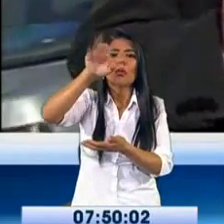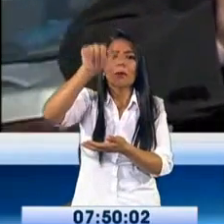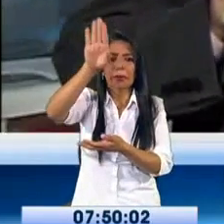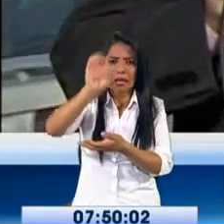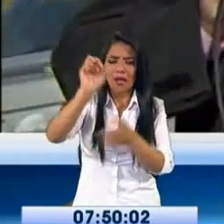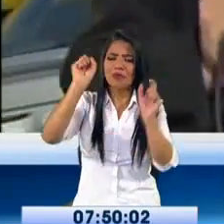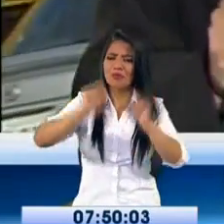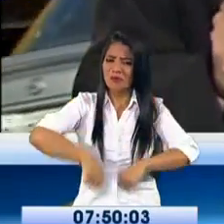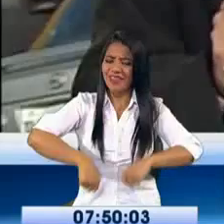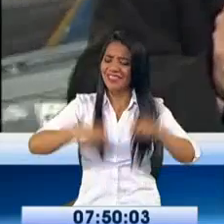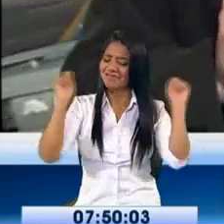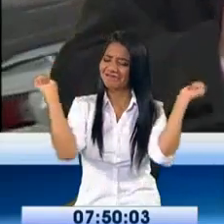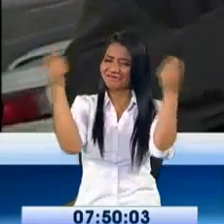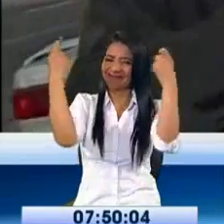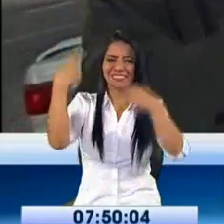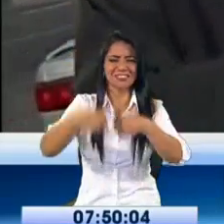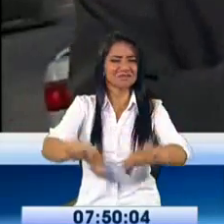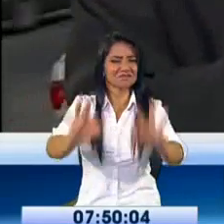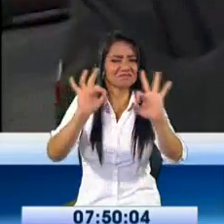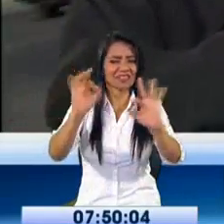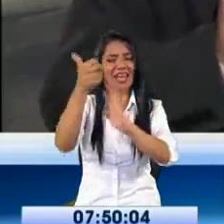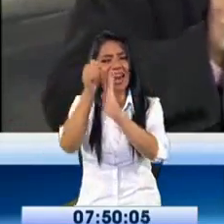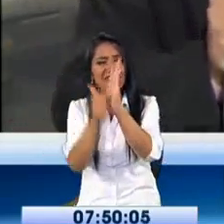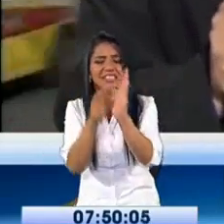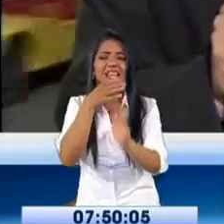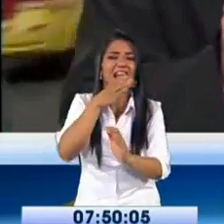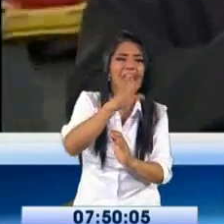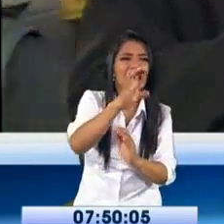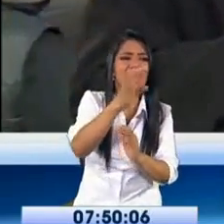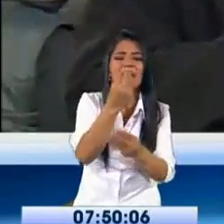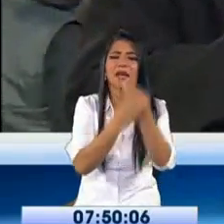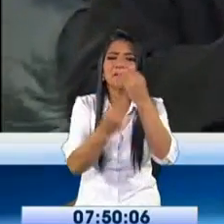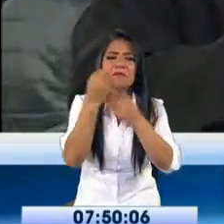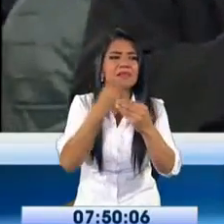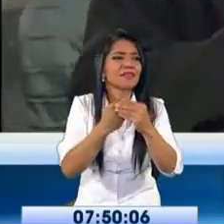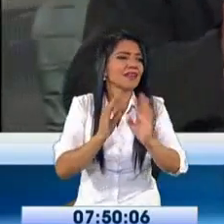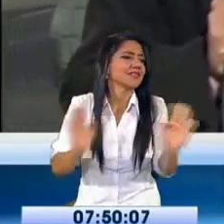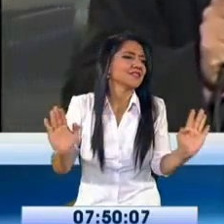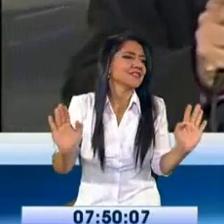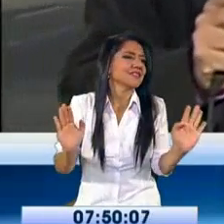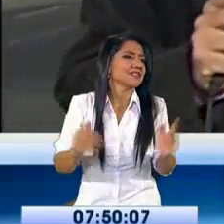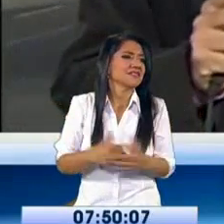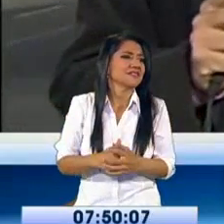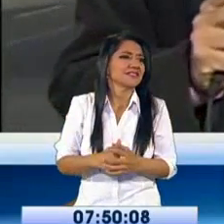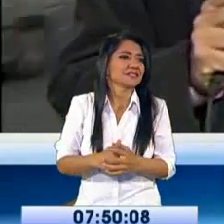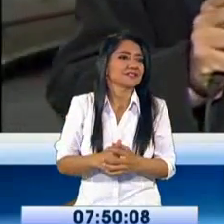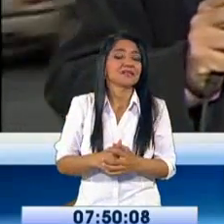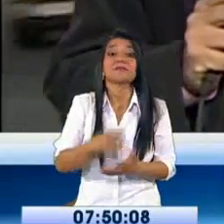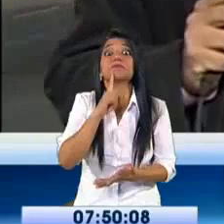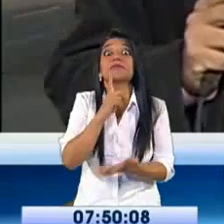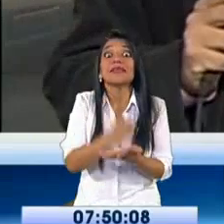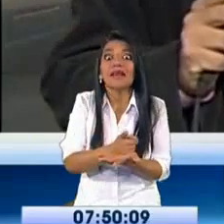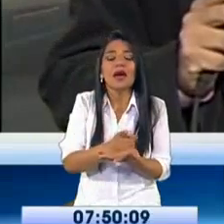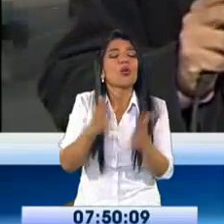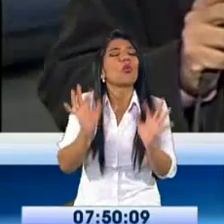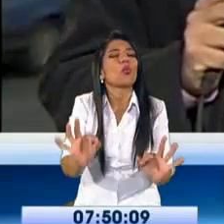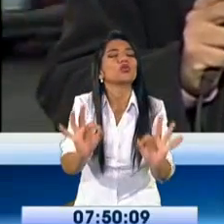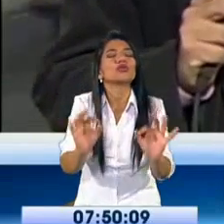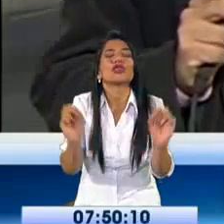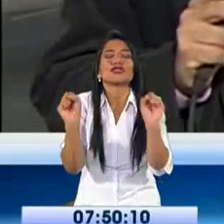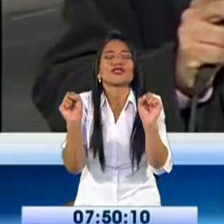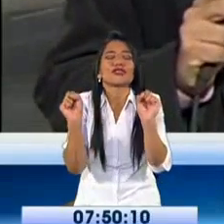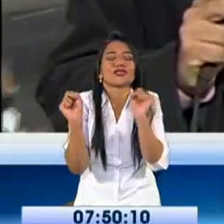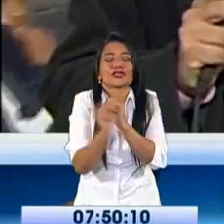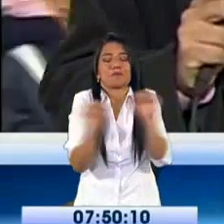podamos vivir a lo grande las fiestas. Tendremos artistas, tendremos comida, ¿qué más se puede pedir? No puede olvidarse, vamos a tener una sorpresa para